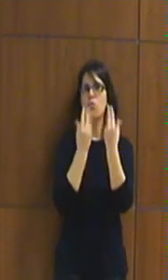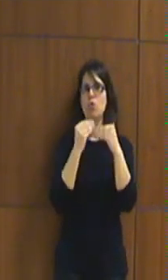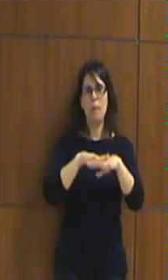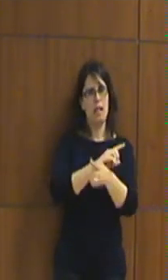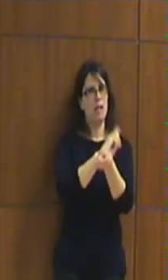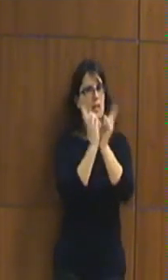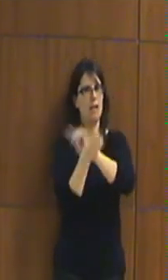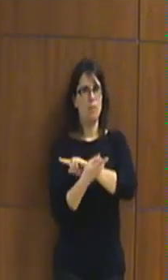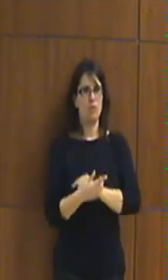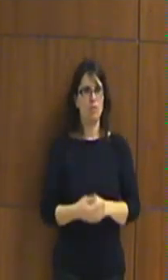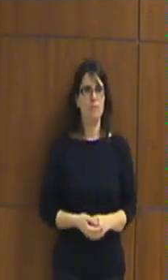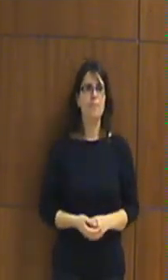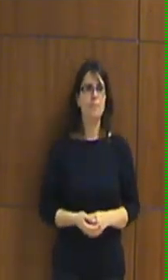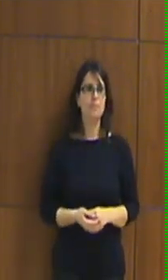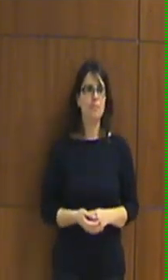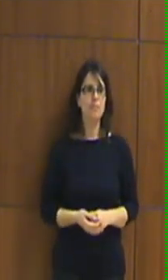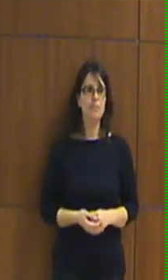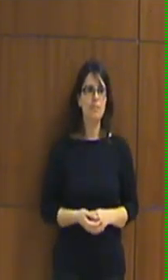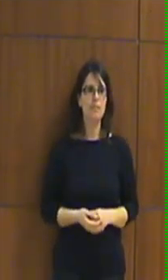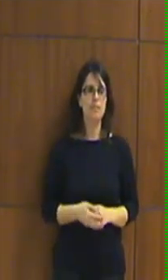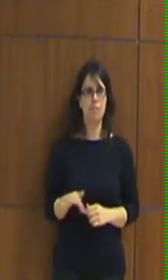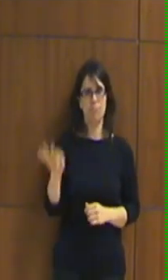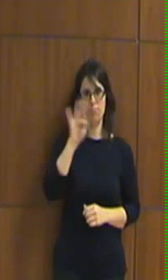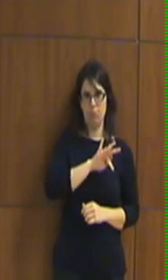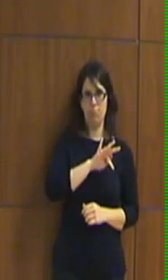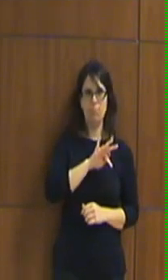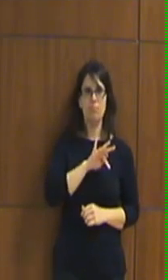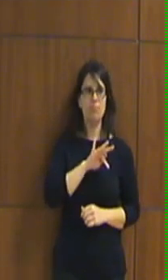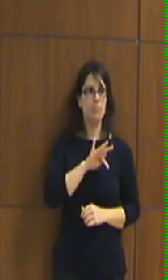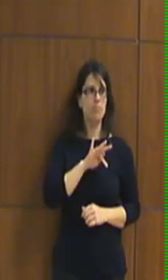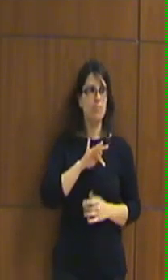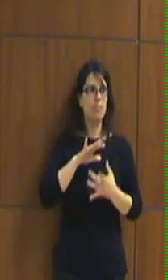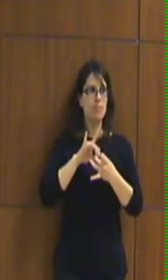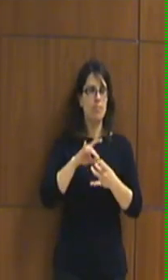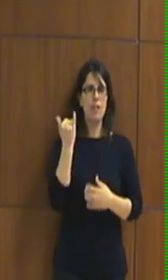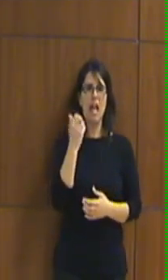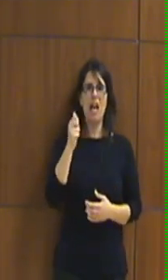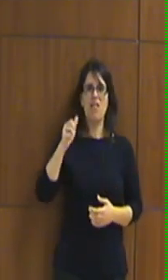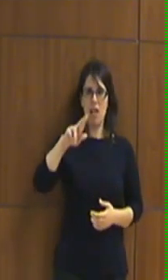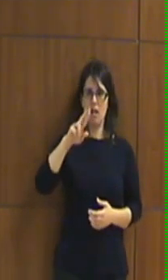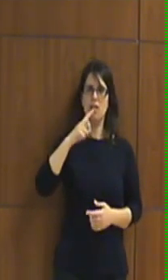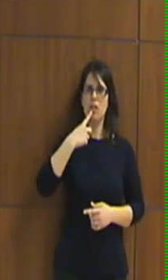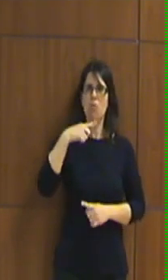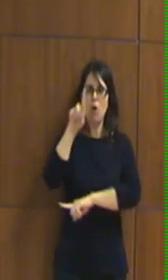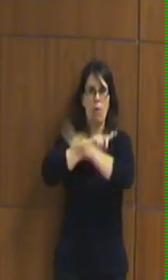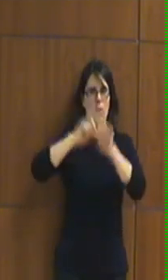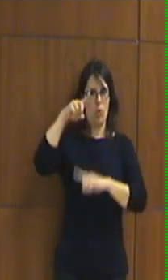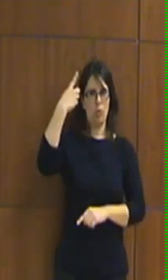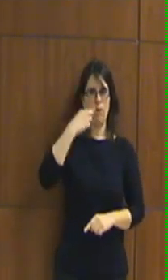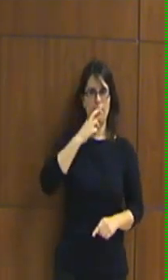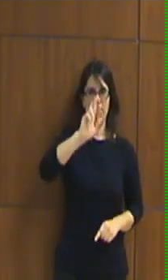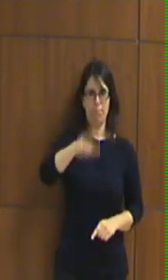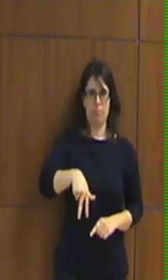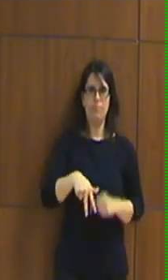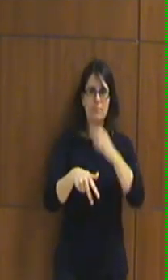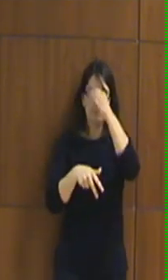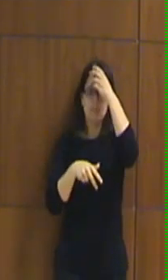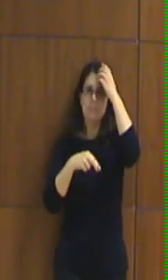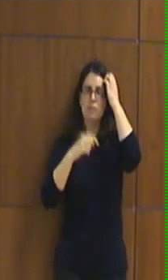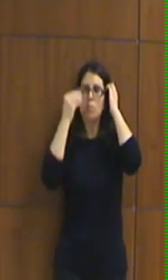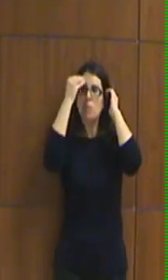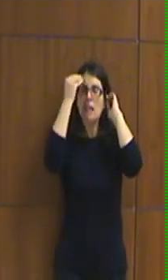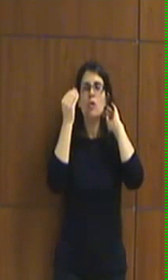cambios. Yo creo que lo estás nombrando, Juan Luis. Es un tema cultural, ¿no? Yo creo que, por ejemplo, el primer escalón que